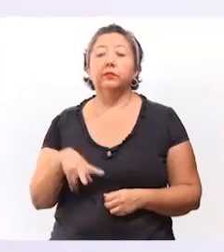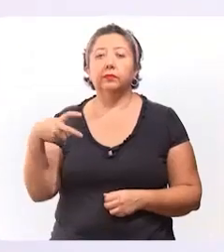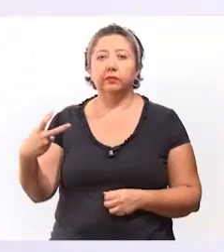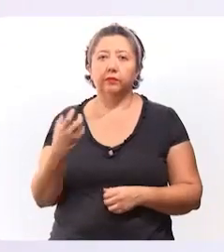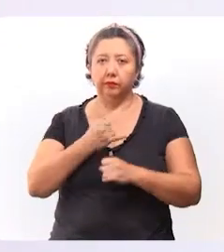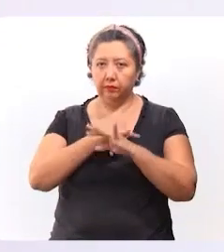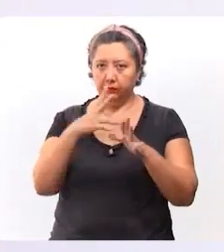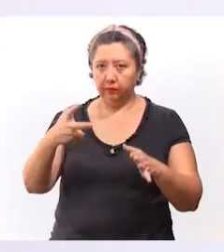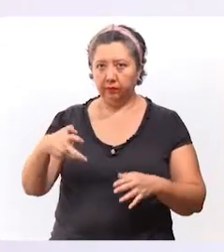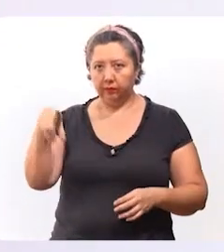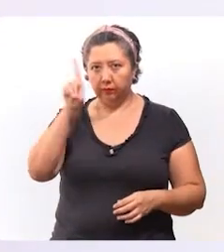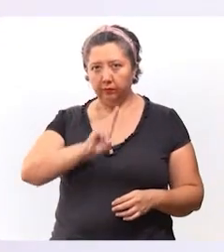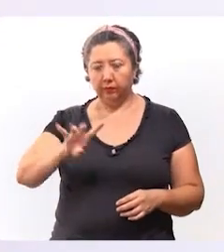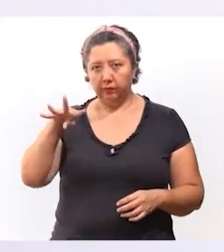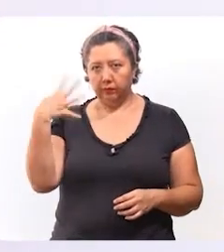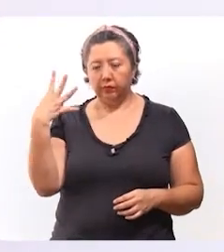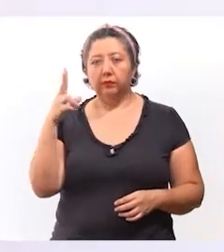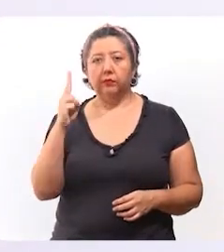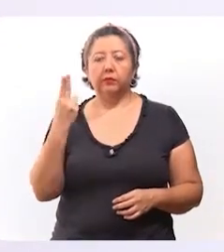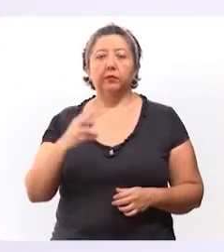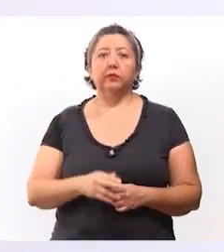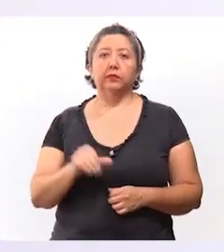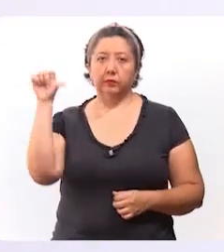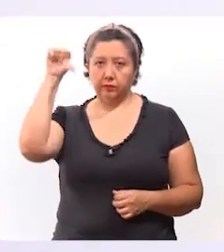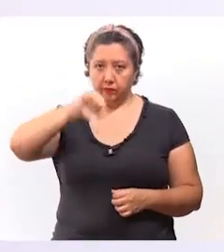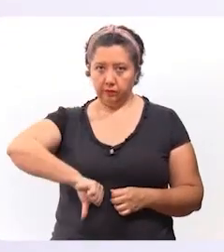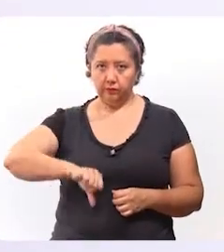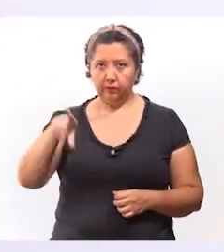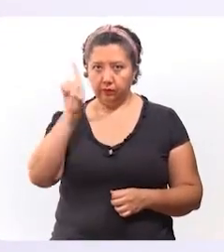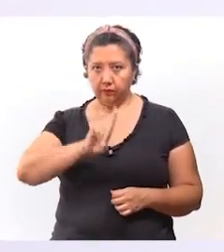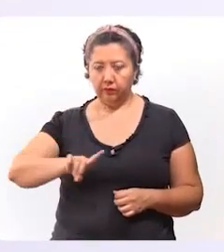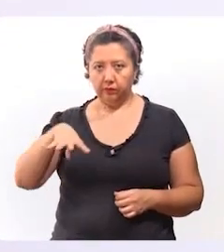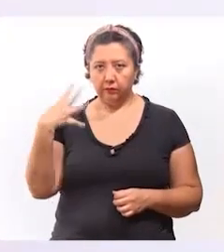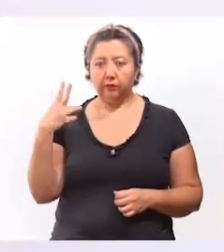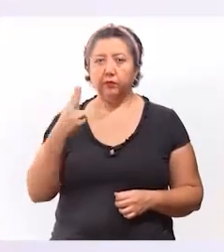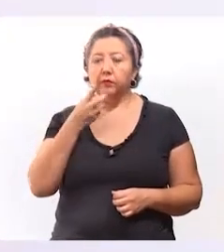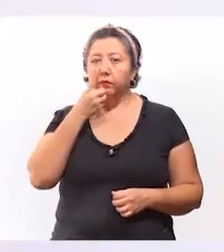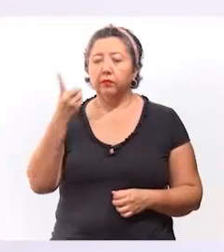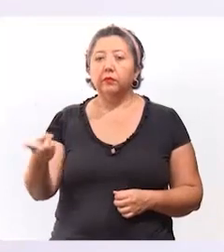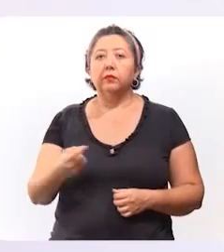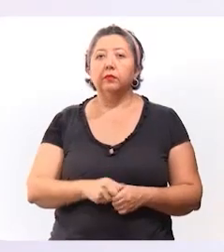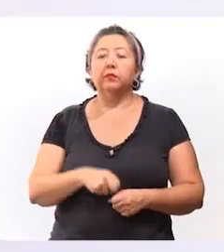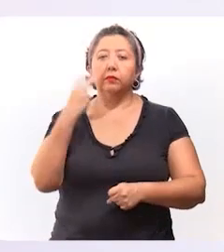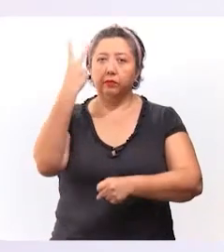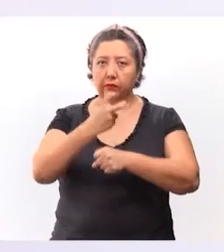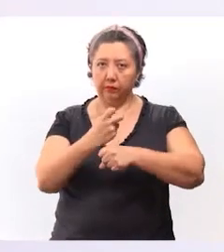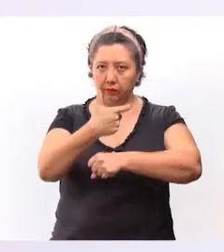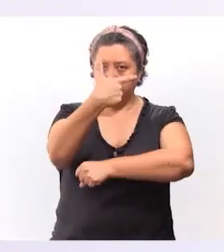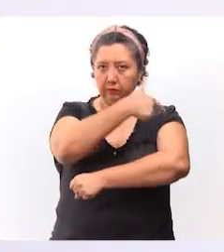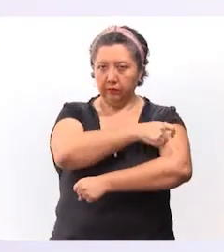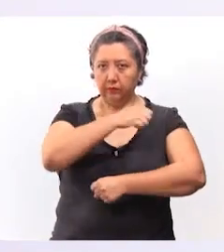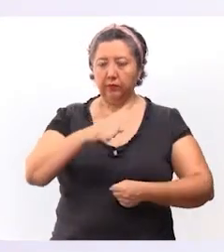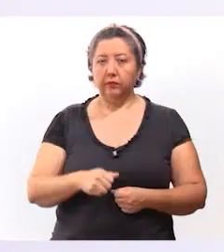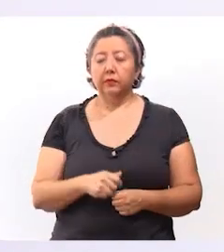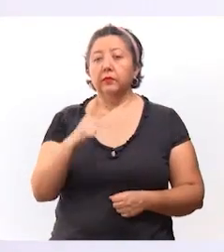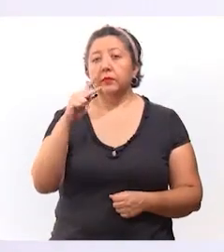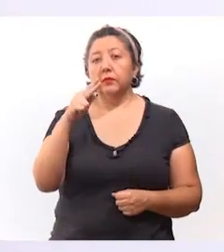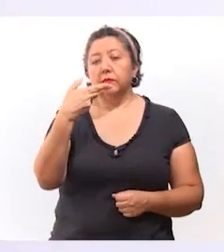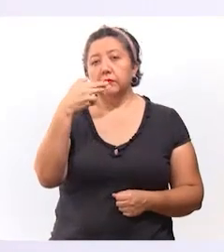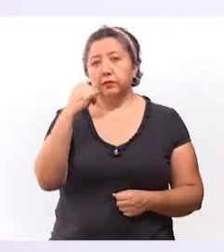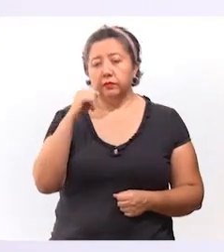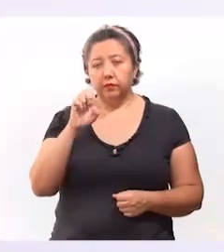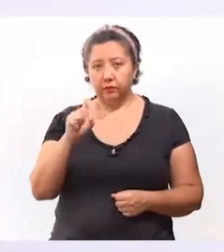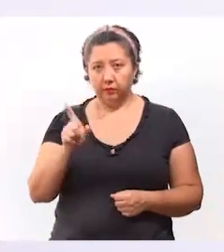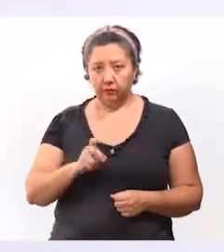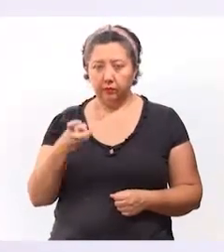Este es el parte médico de este domingo 14 de noviembre. Hoy, domingo 14 de noviembre, se aplican segundas dosis de la farmacéutica Pfizer contra